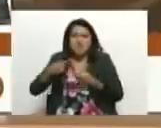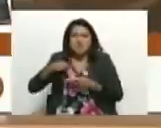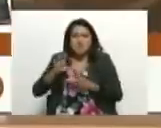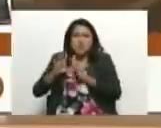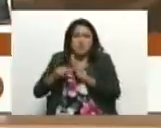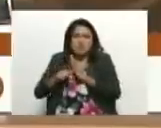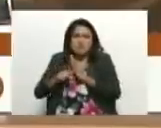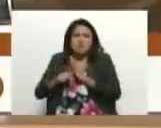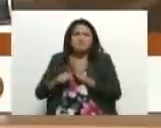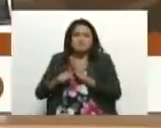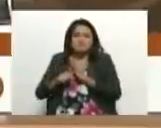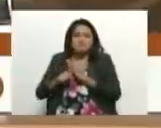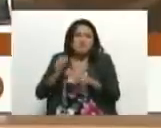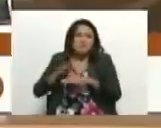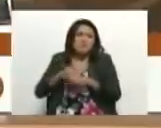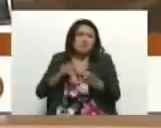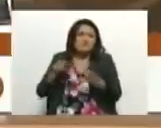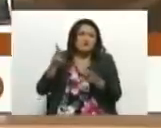robar.